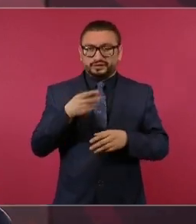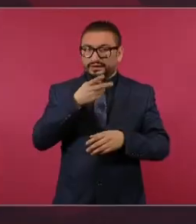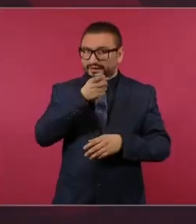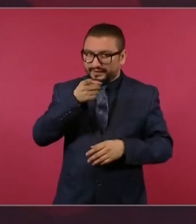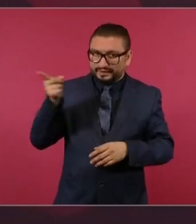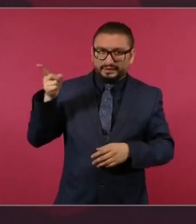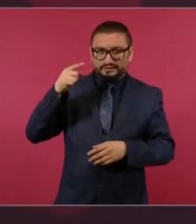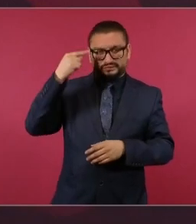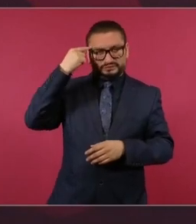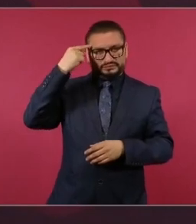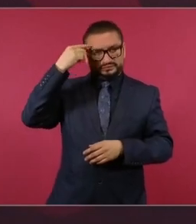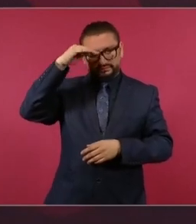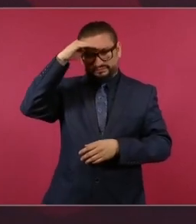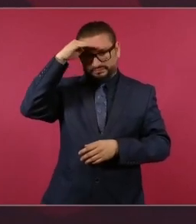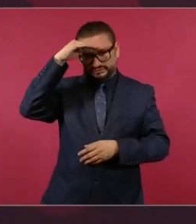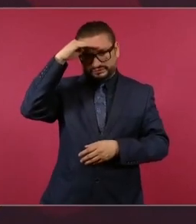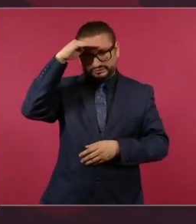en pensamiento,